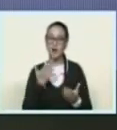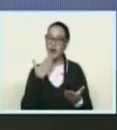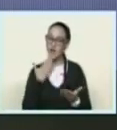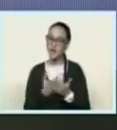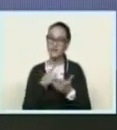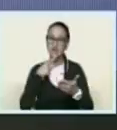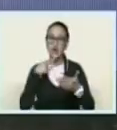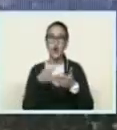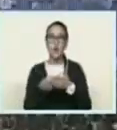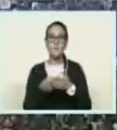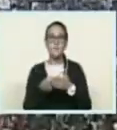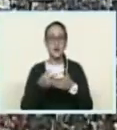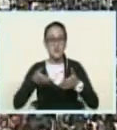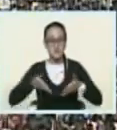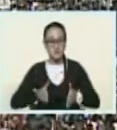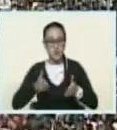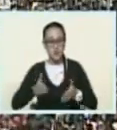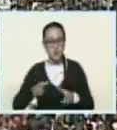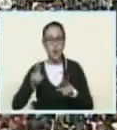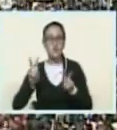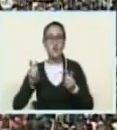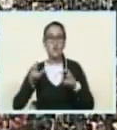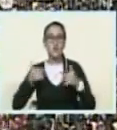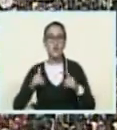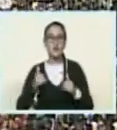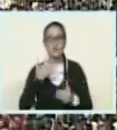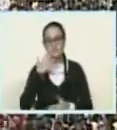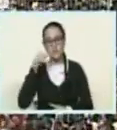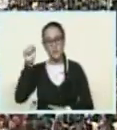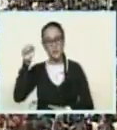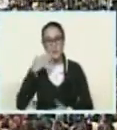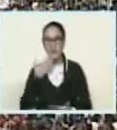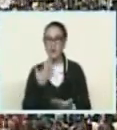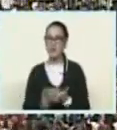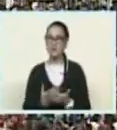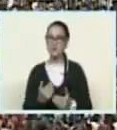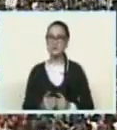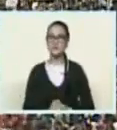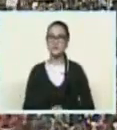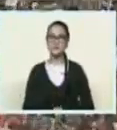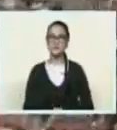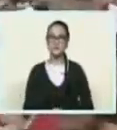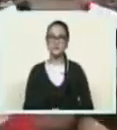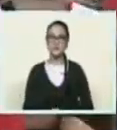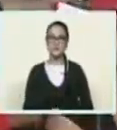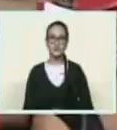en nombre de las nuevas generaciones, presidente Nicolás Maduro.